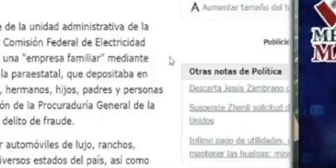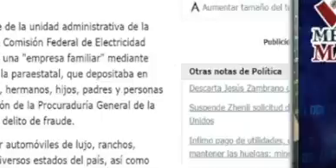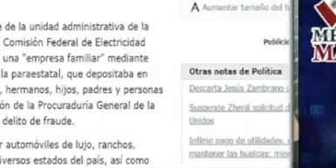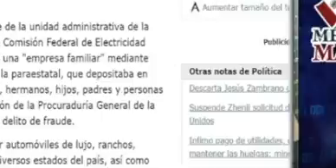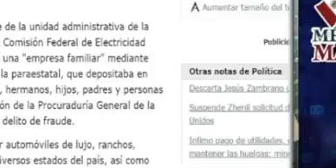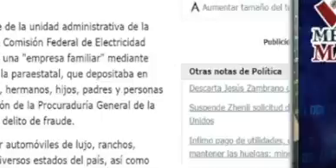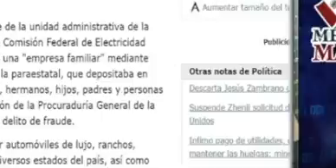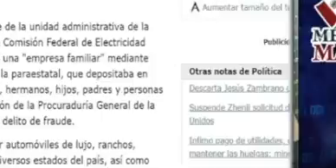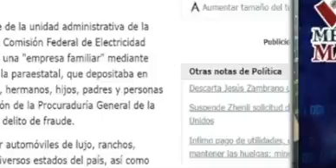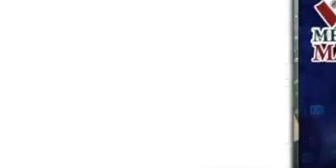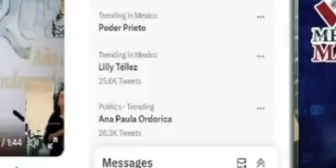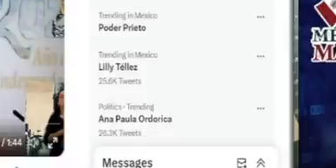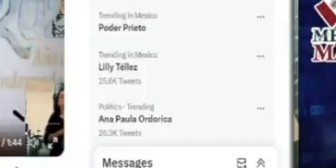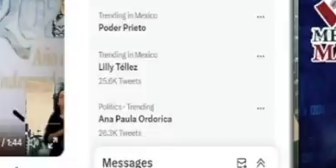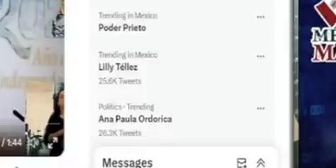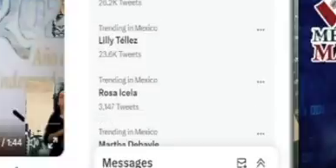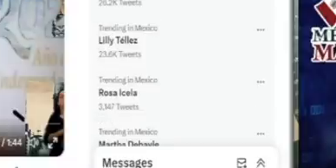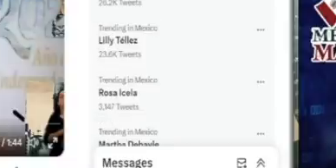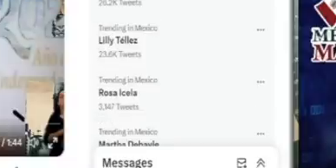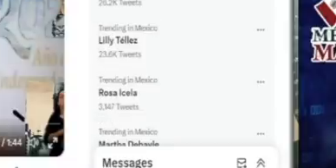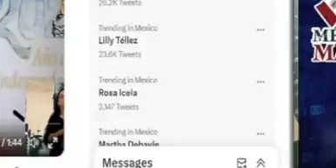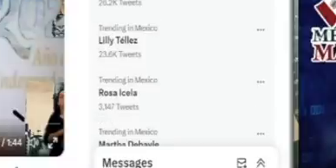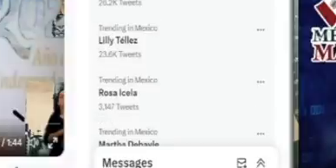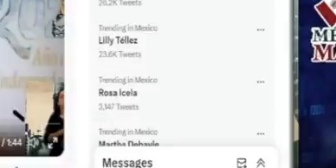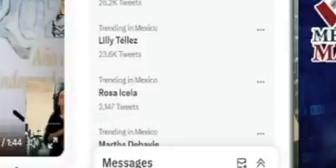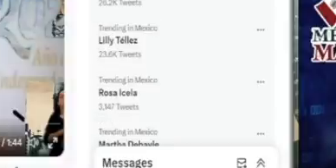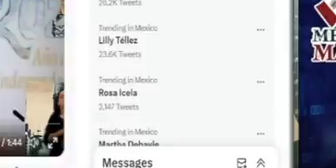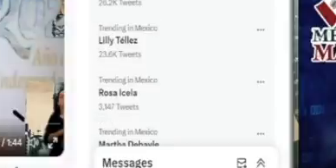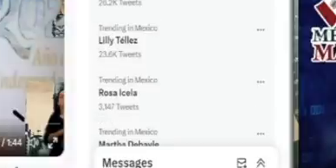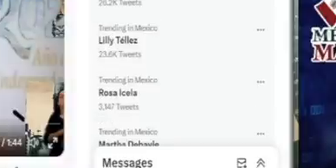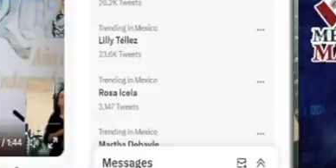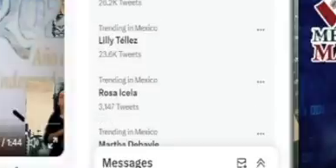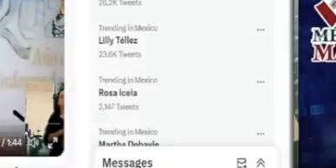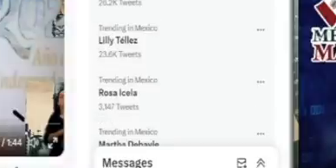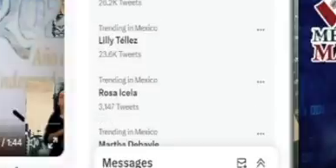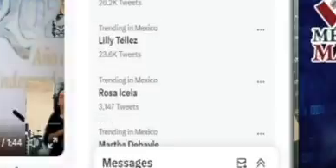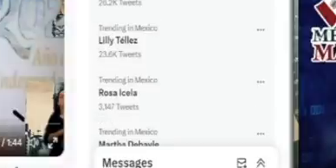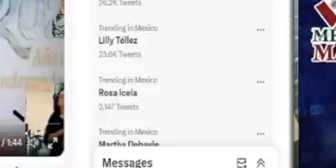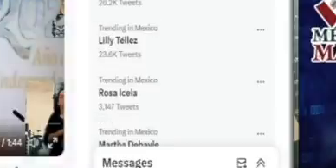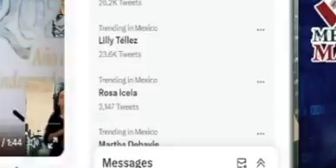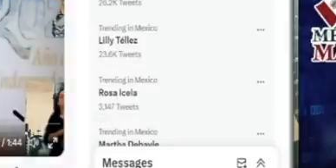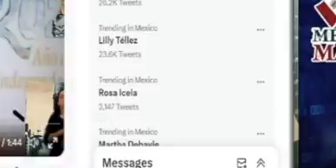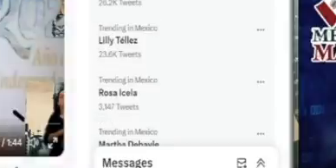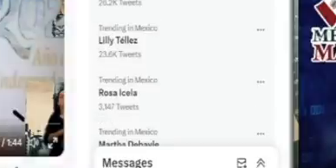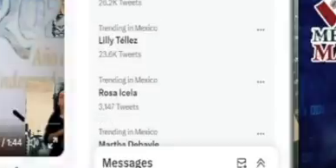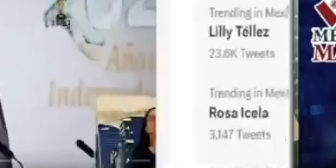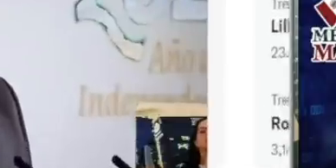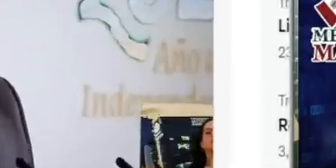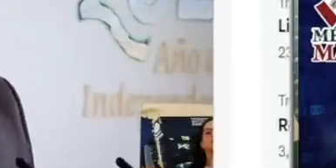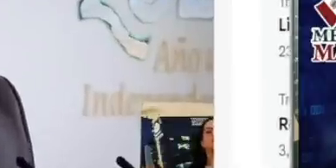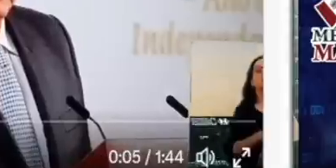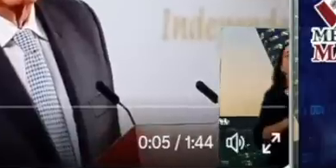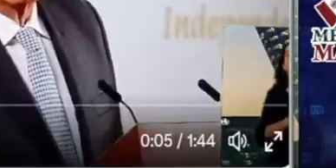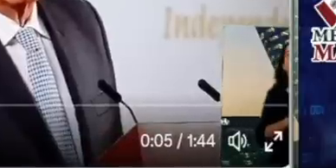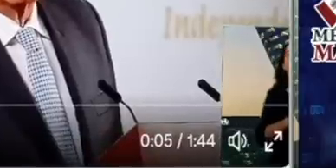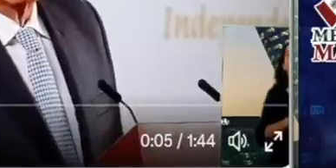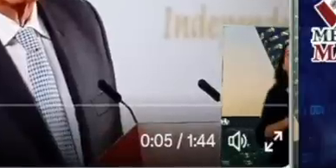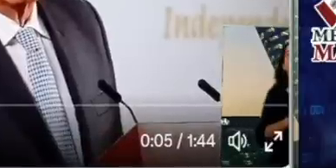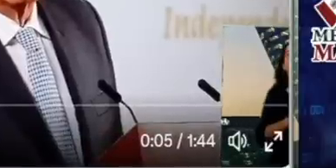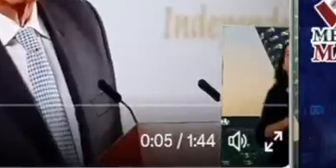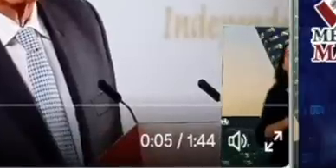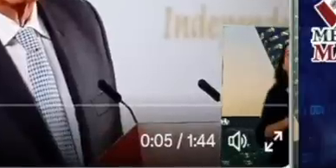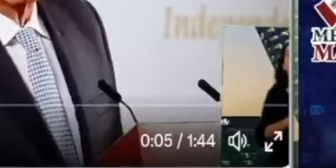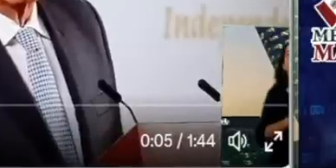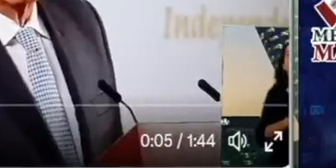pediría que firmara. Y a propósito de los desvíos de la Comisión Federal de Electricidad, el presidente López Obrador en su momento habló